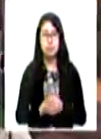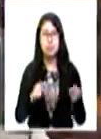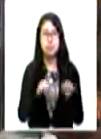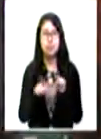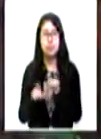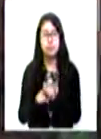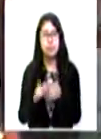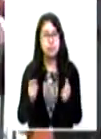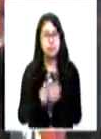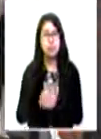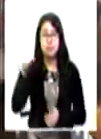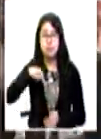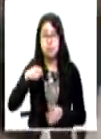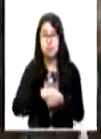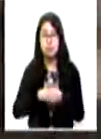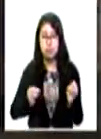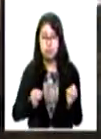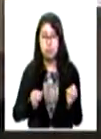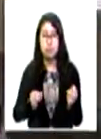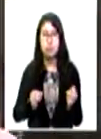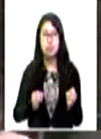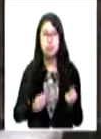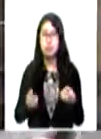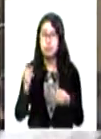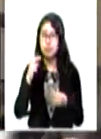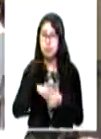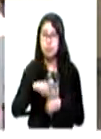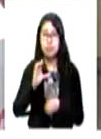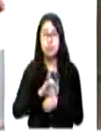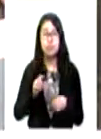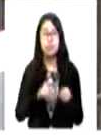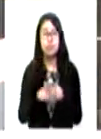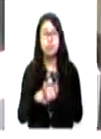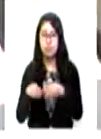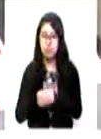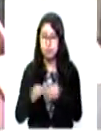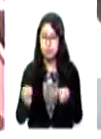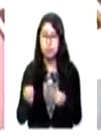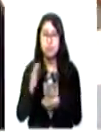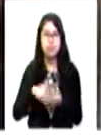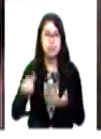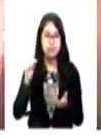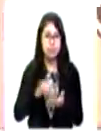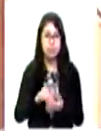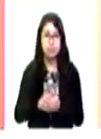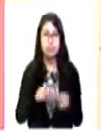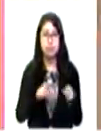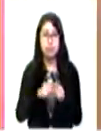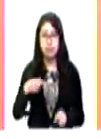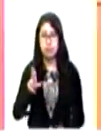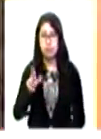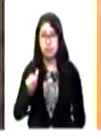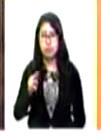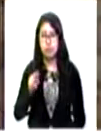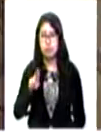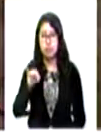forma, aquí en las oficinas de registro civil, como también en la oficina central del Ceresi y la regional de Guanuni y Chayapata. Muy